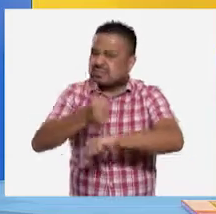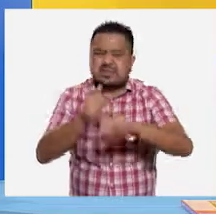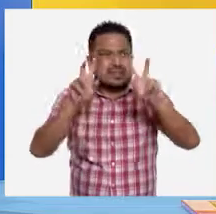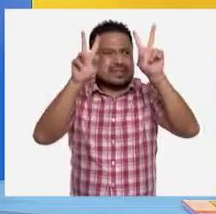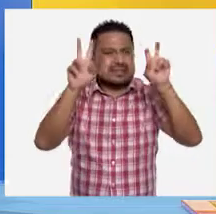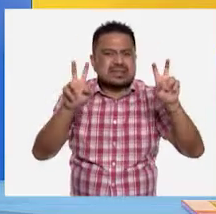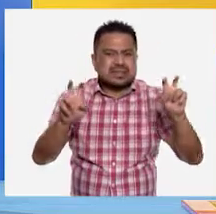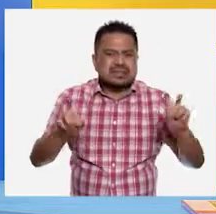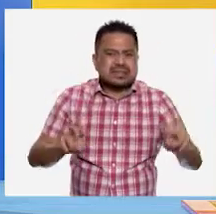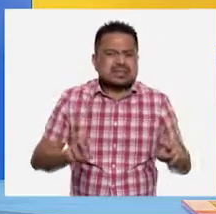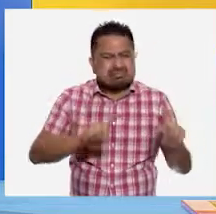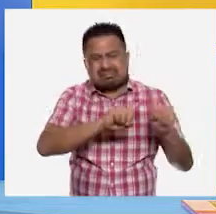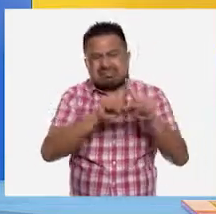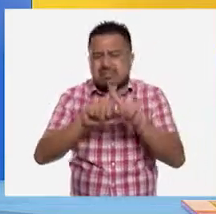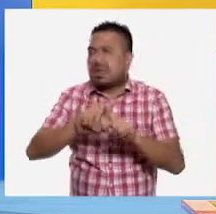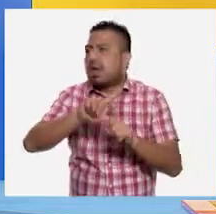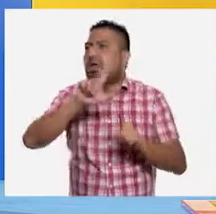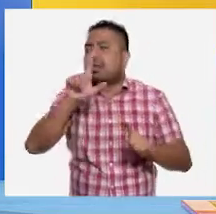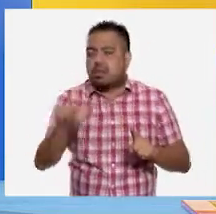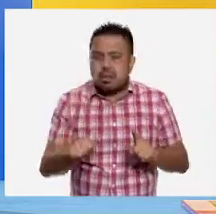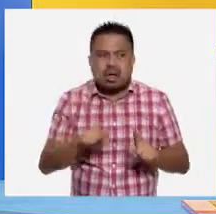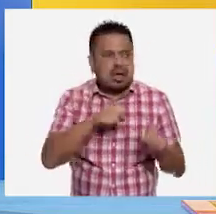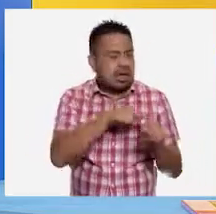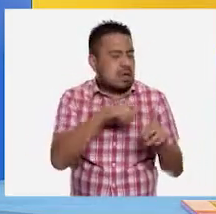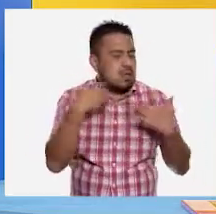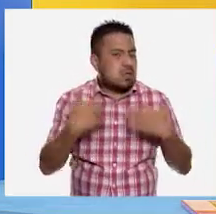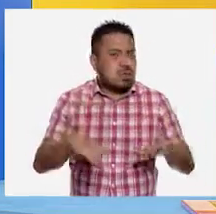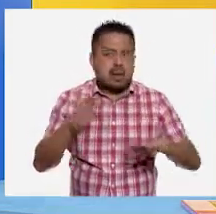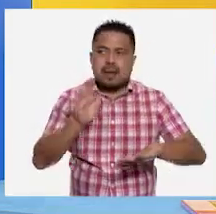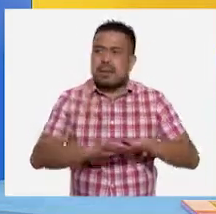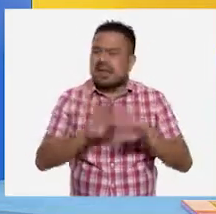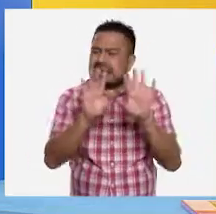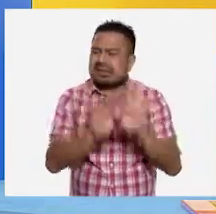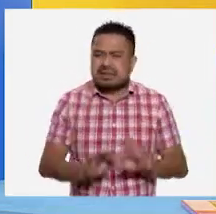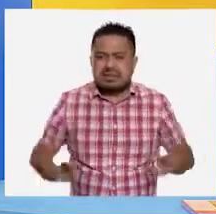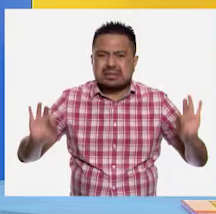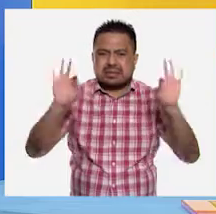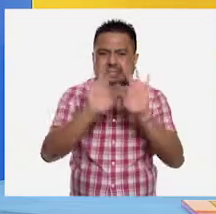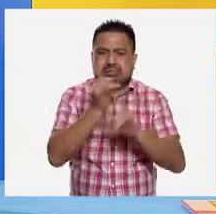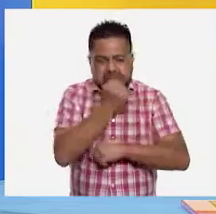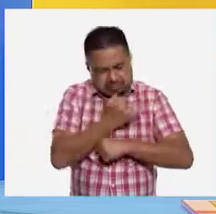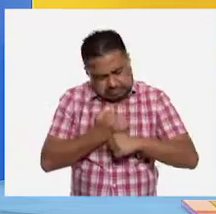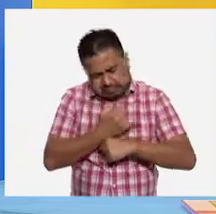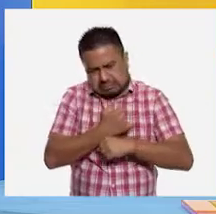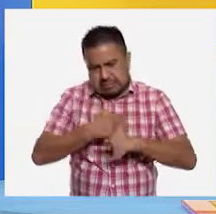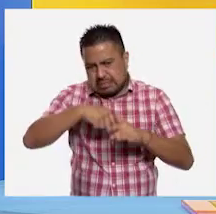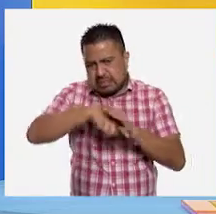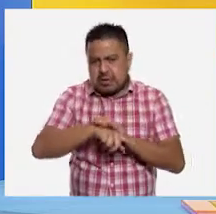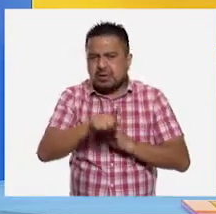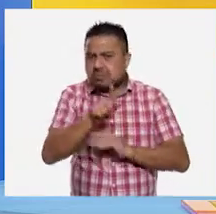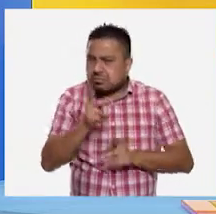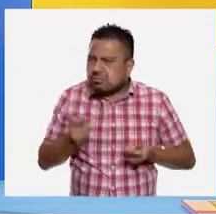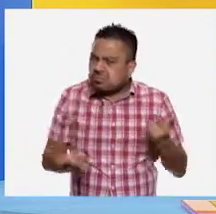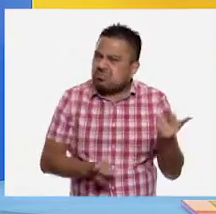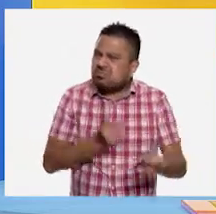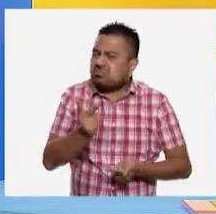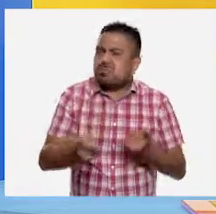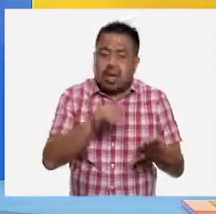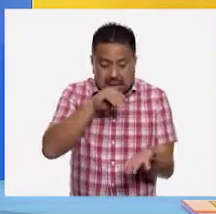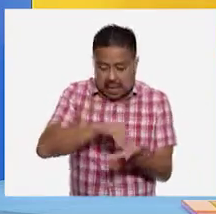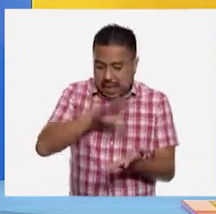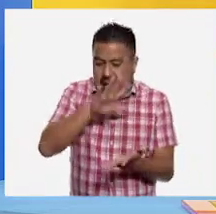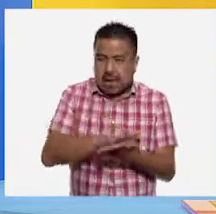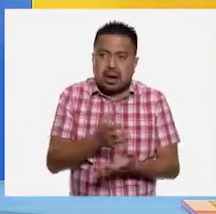temas y referentes que después serían importantísimos para las exploraciones y los cuestionamientos que plantearon